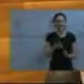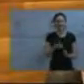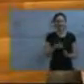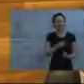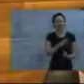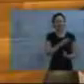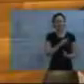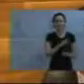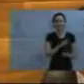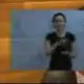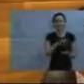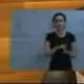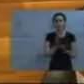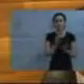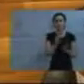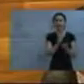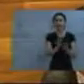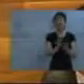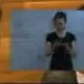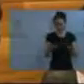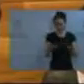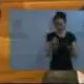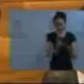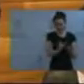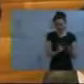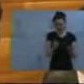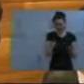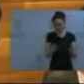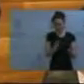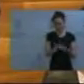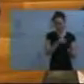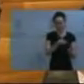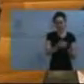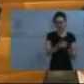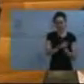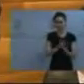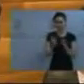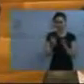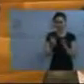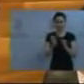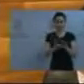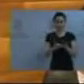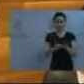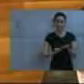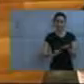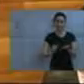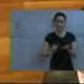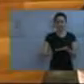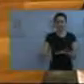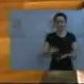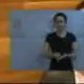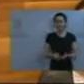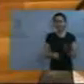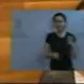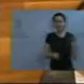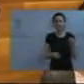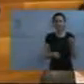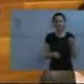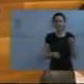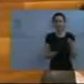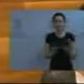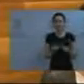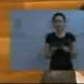pliegos de cláusulas administrativas y técnicas, curiosamente, en muchos de ellos lo que más se pide ya no es tanto material,